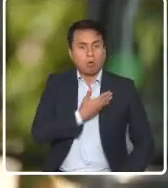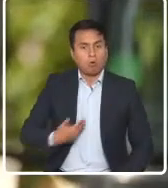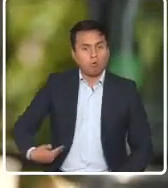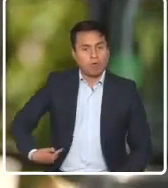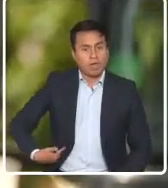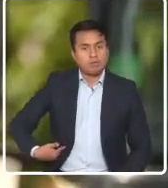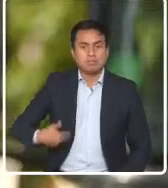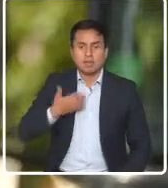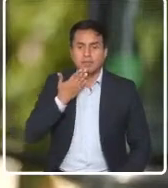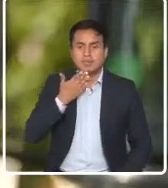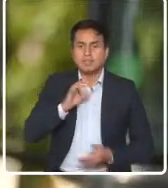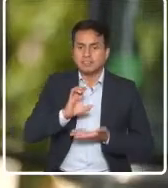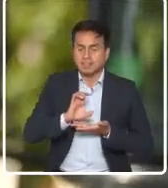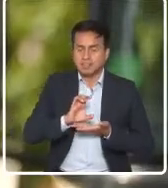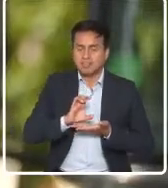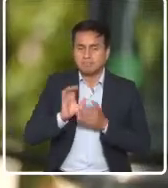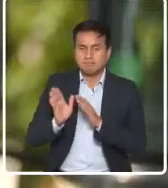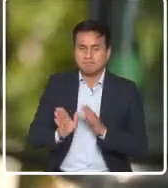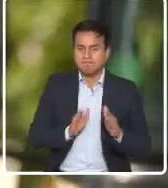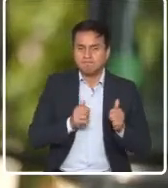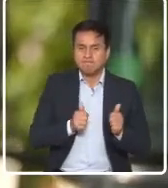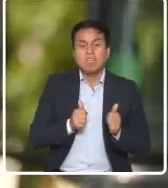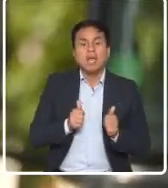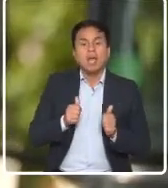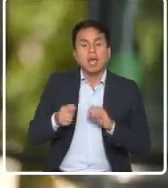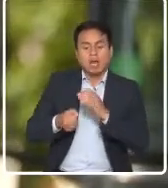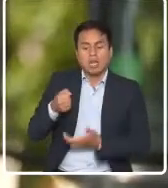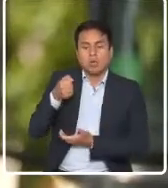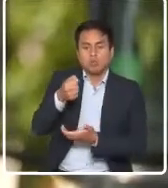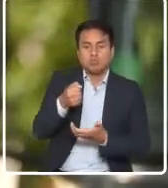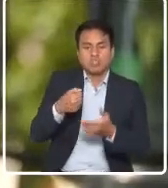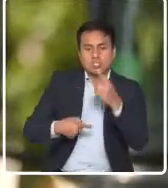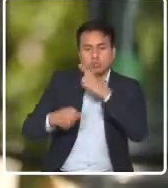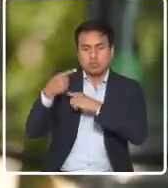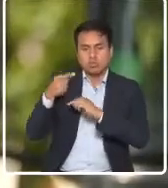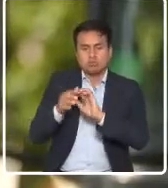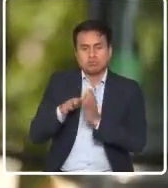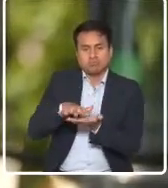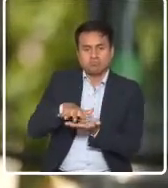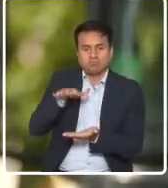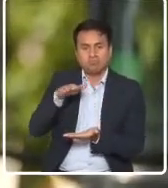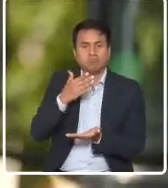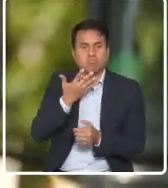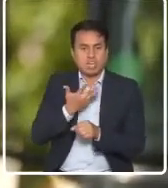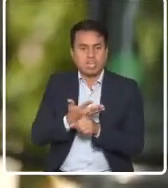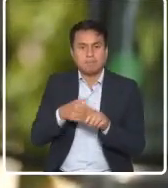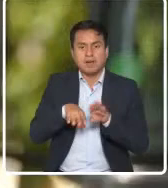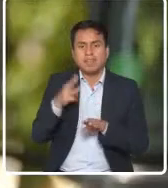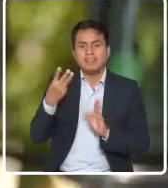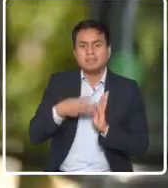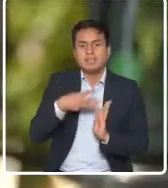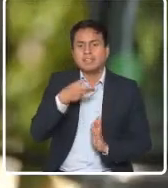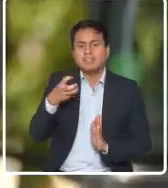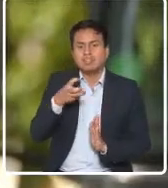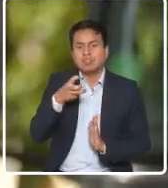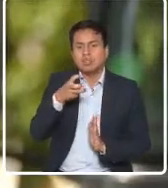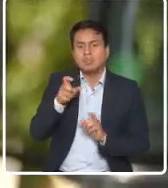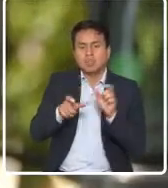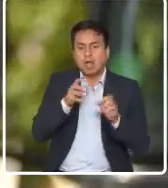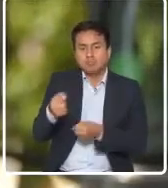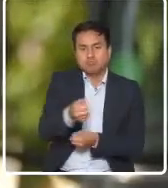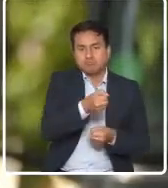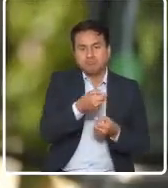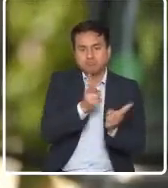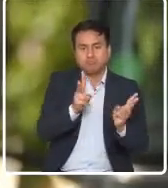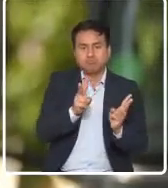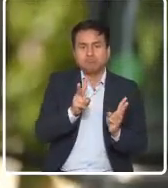gobierno, sino que como Estado. Hemos dispuesto recursos históricos para ello y contamos con más de 3.300 brigadistas públicos